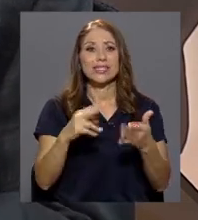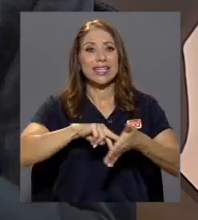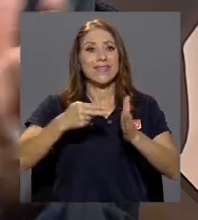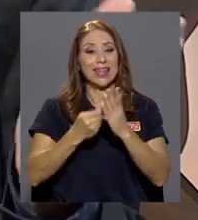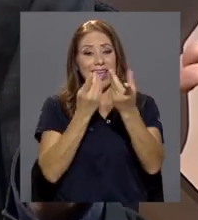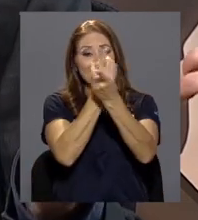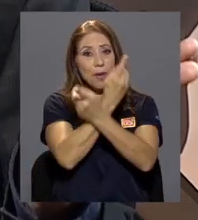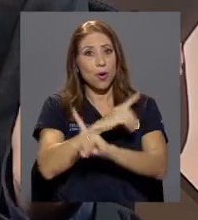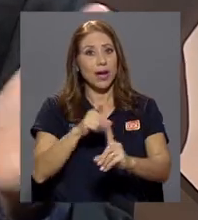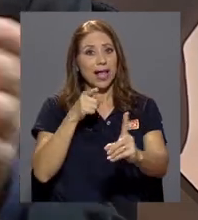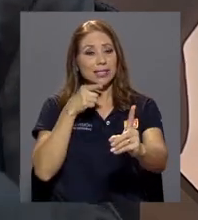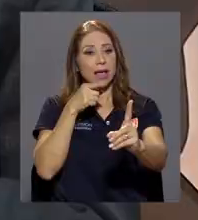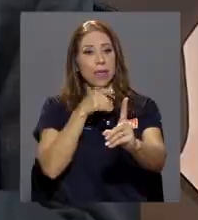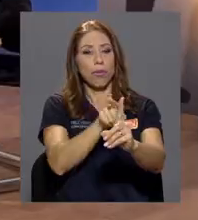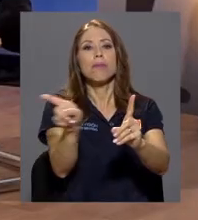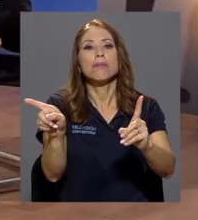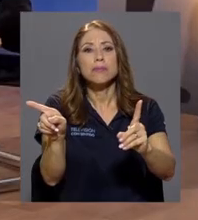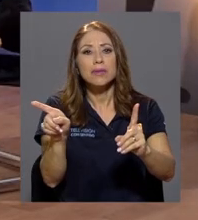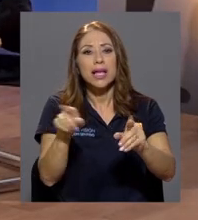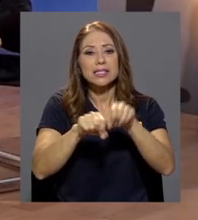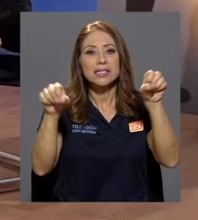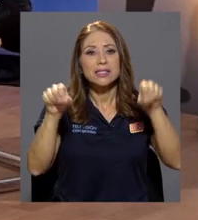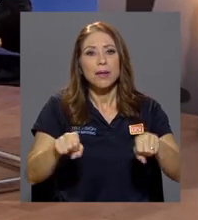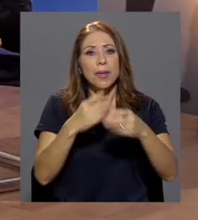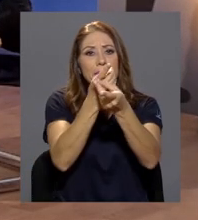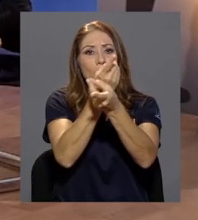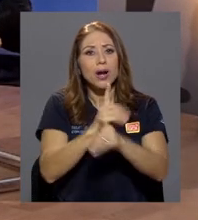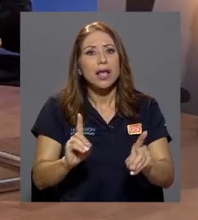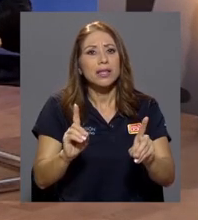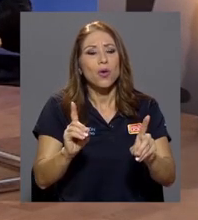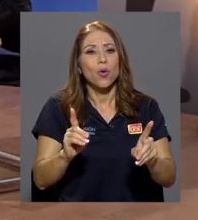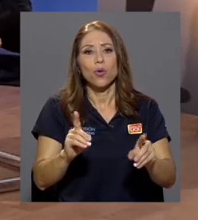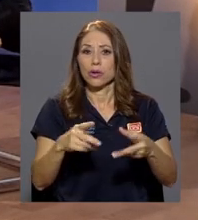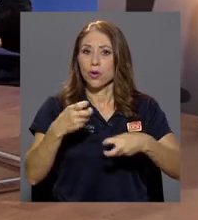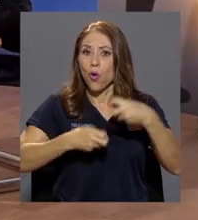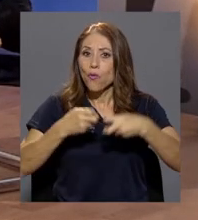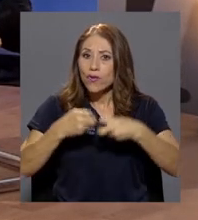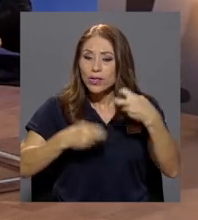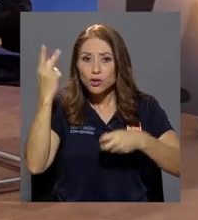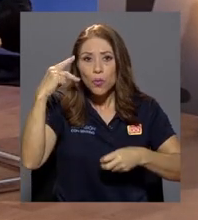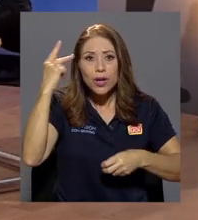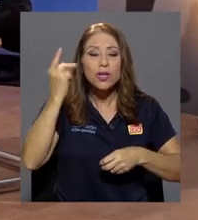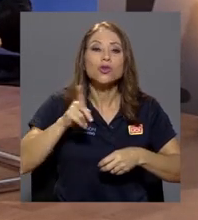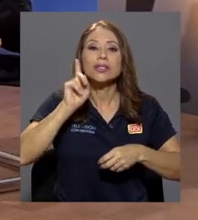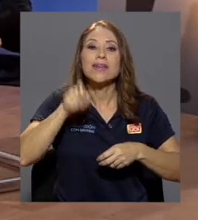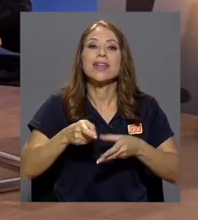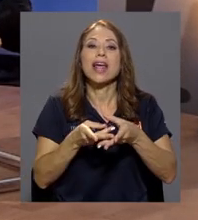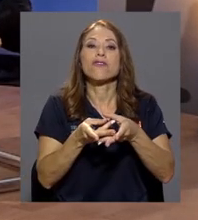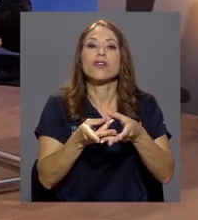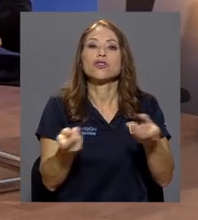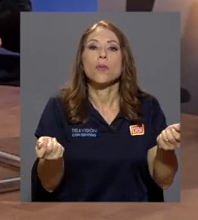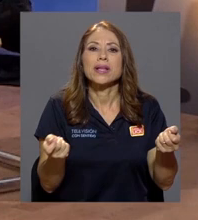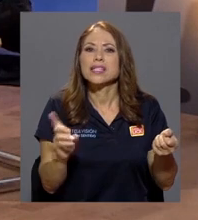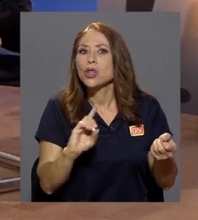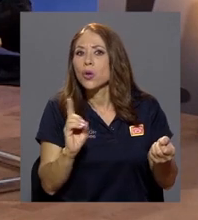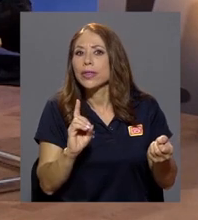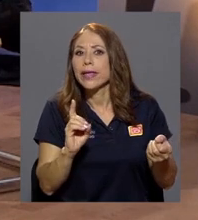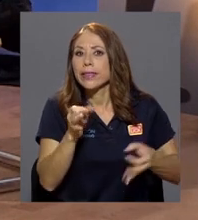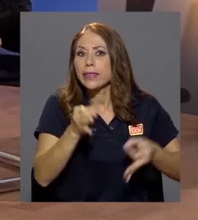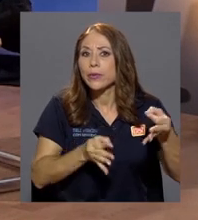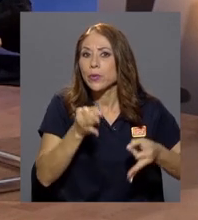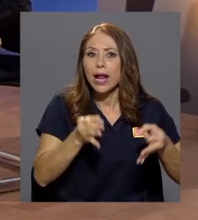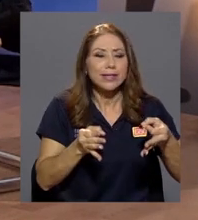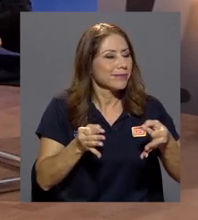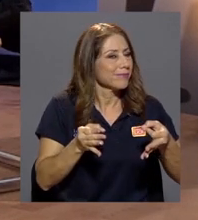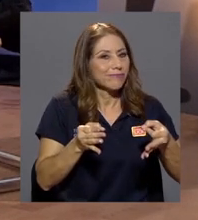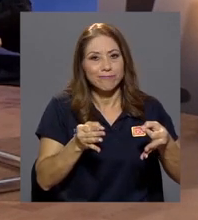desviación de la democracia del sistema haber sistema democrático los conflictos políticos deberían de resolverse no en los tribunales de justicia